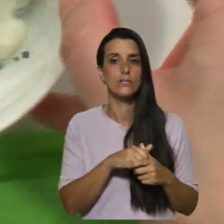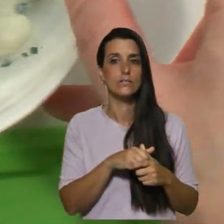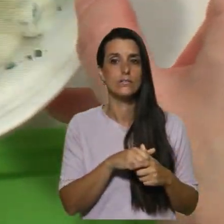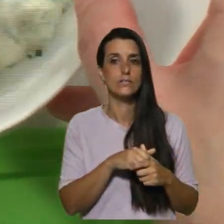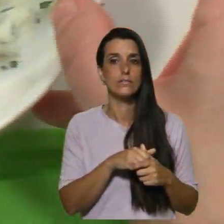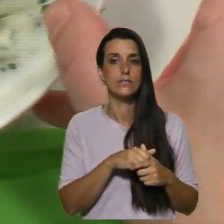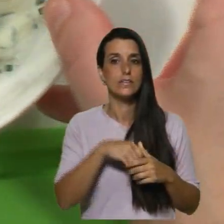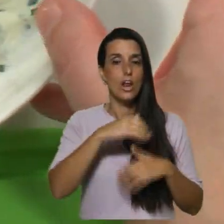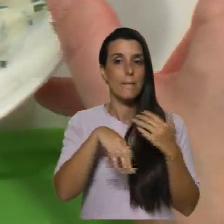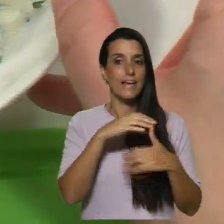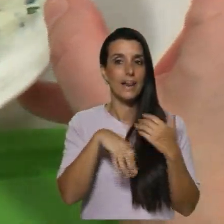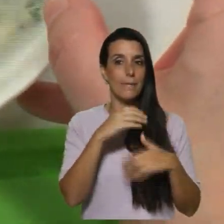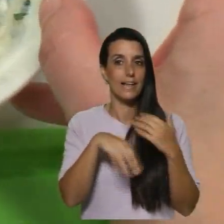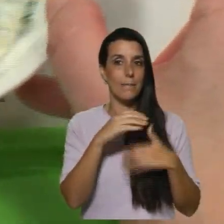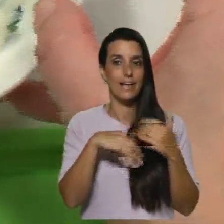Lo vas a mezclar bien.